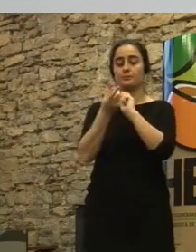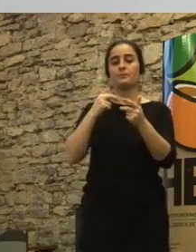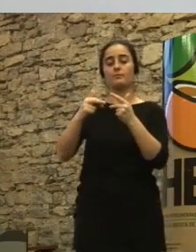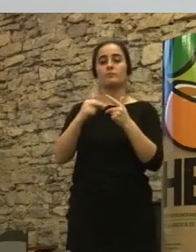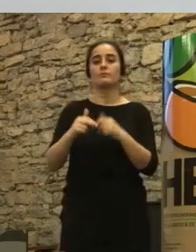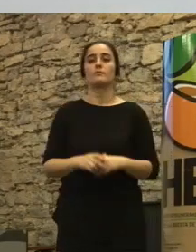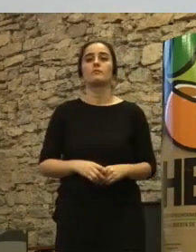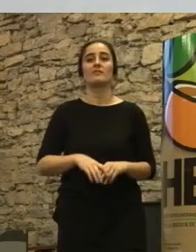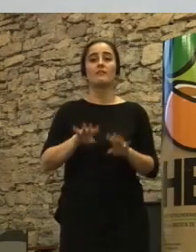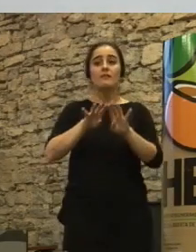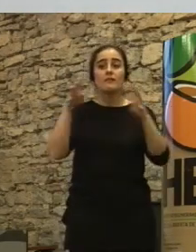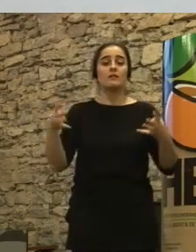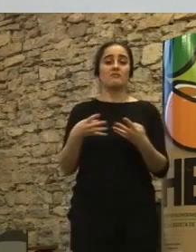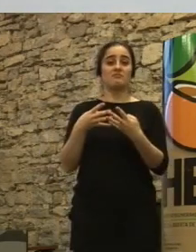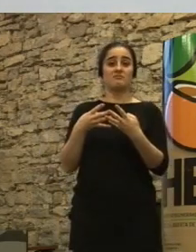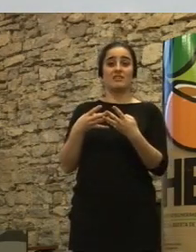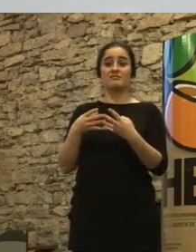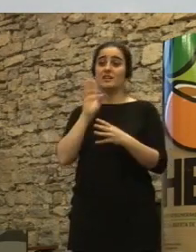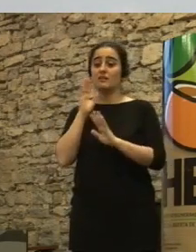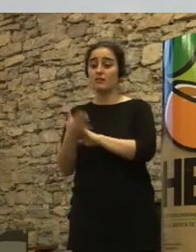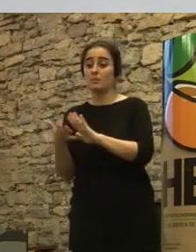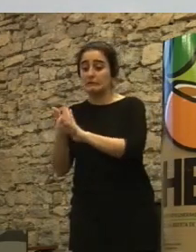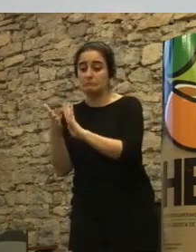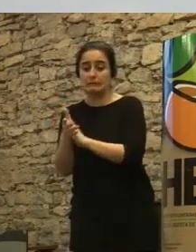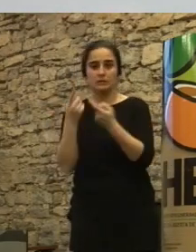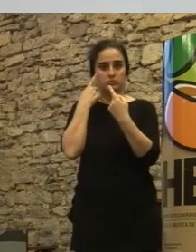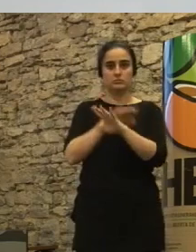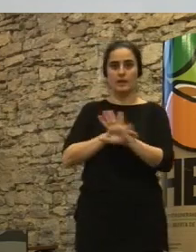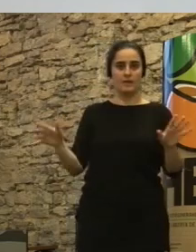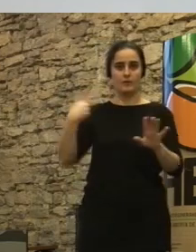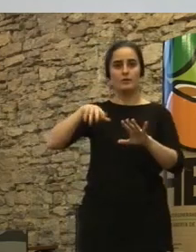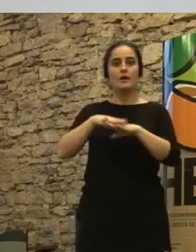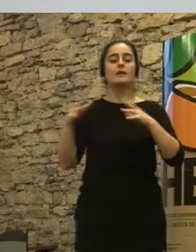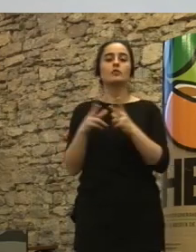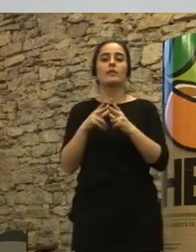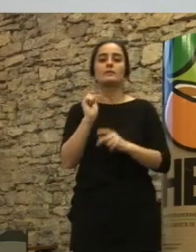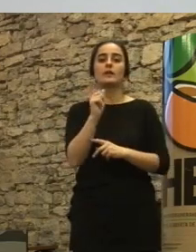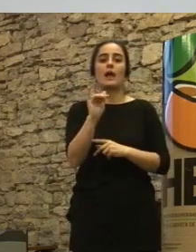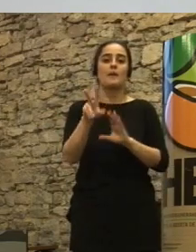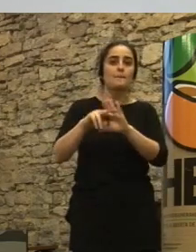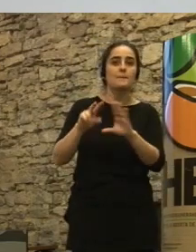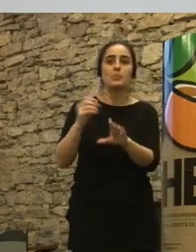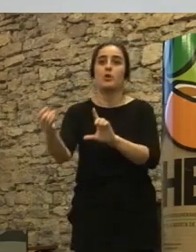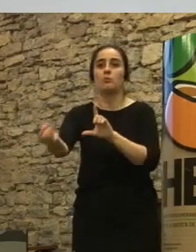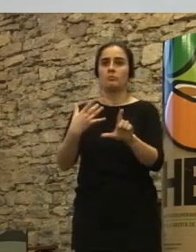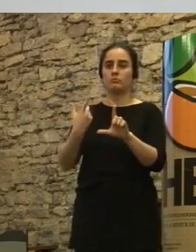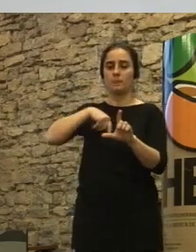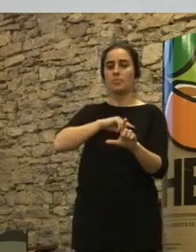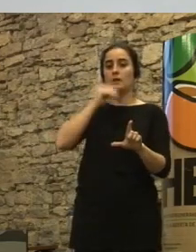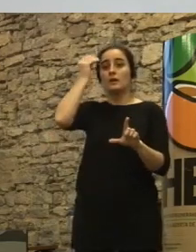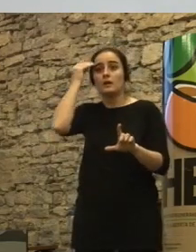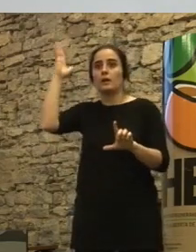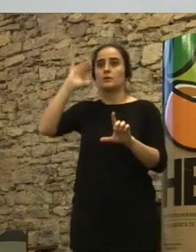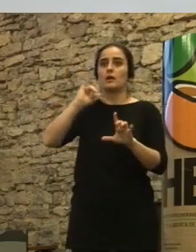interneten zabaltzen den bertsioarekin esango dugu. Sare sozialen bidez etengabe jasotzen ditugu bideoak, ustezko albisteak